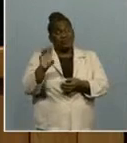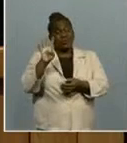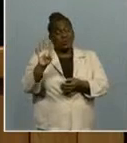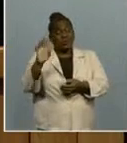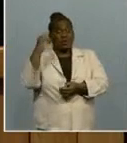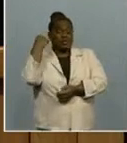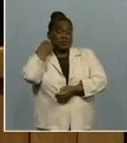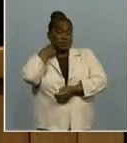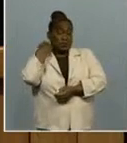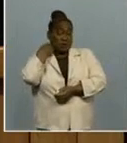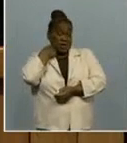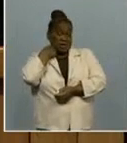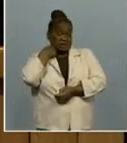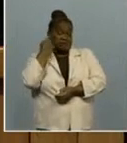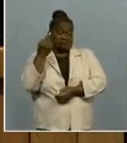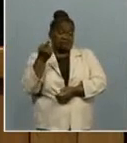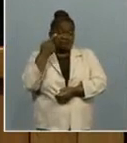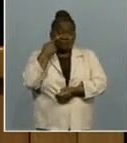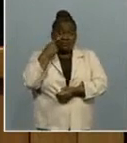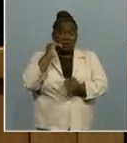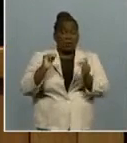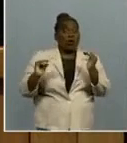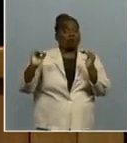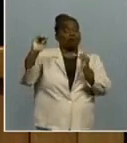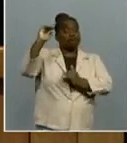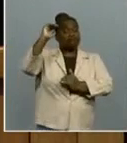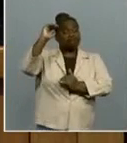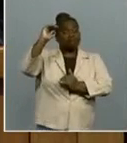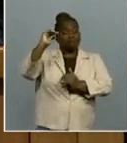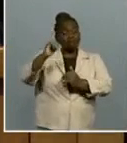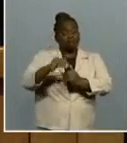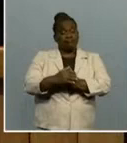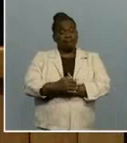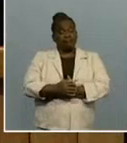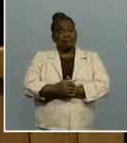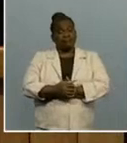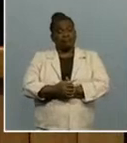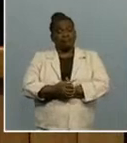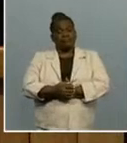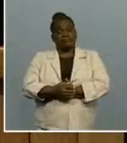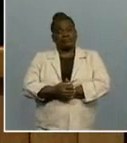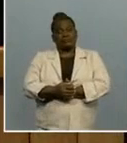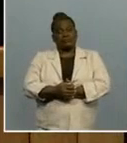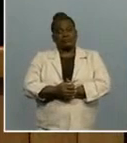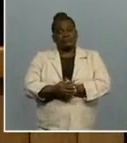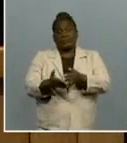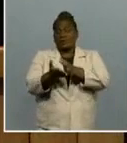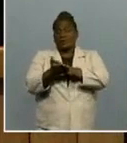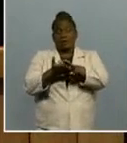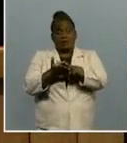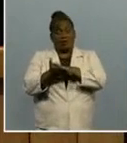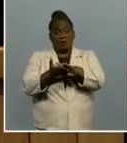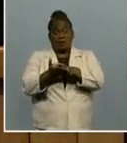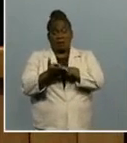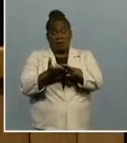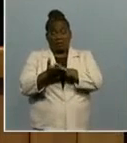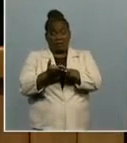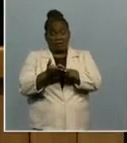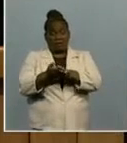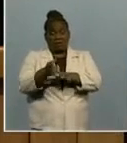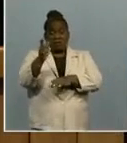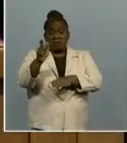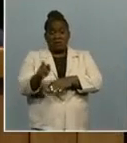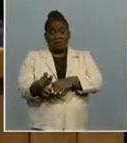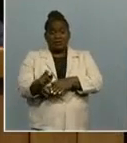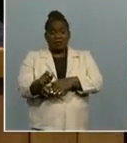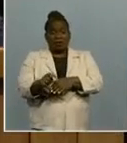años escaló a niveles cualitativamente más agresivos y nadie con un mínimo de honestidad y